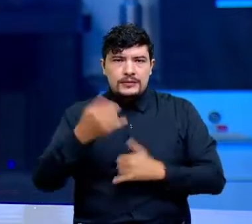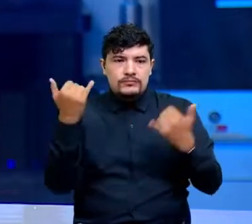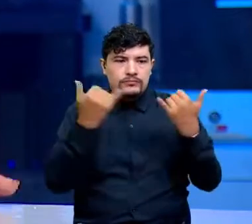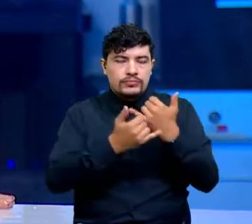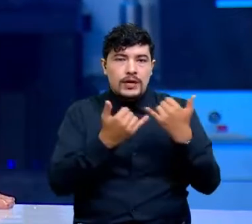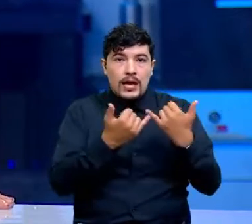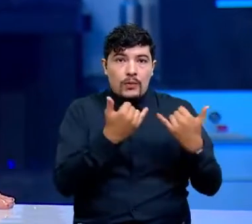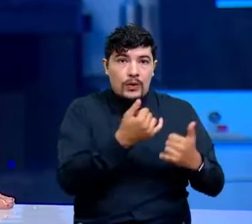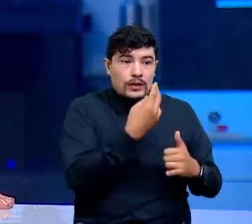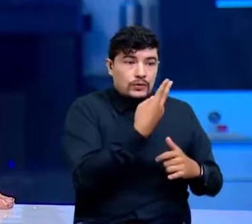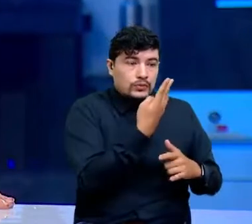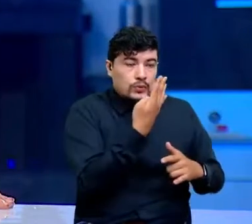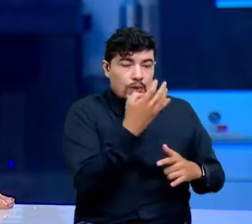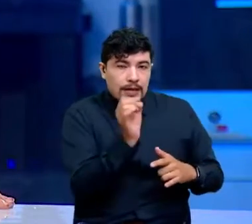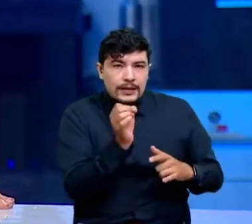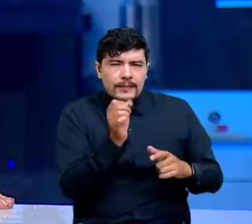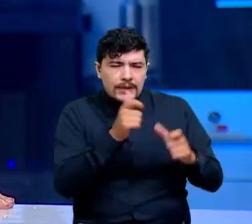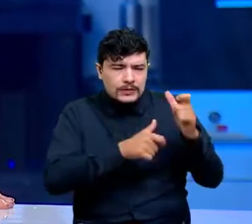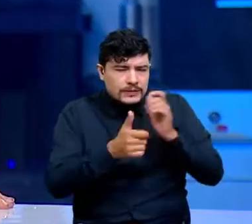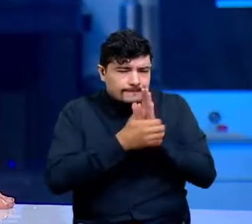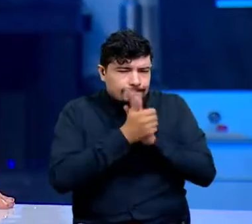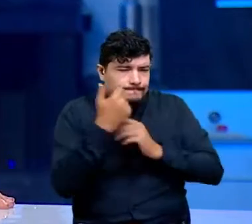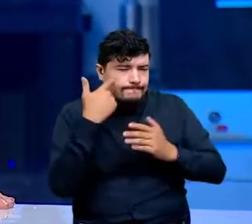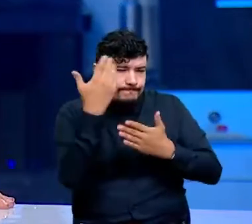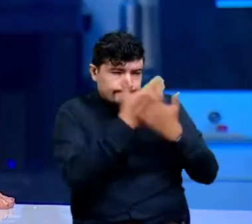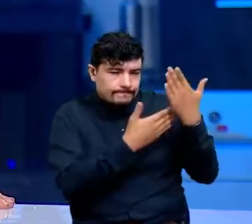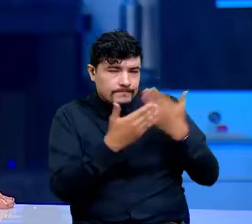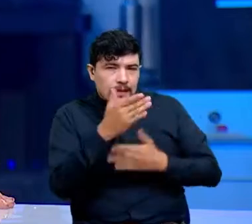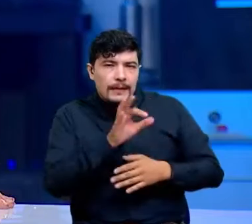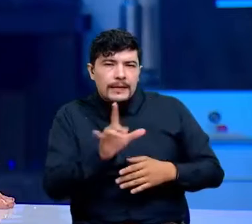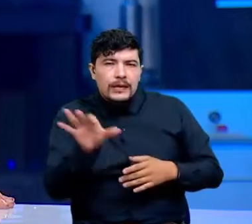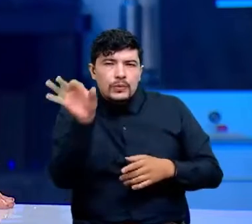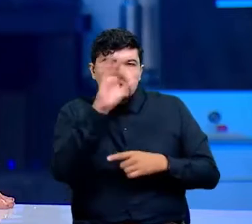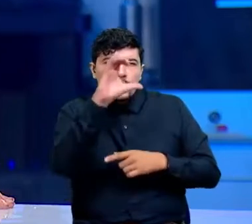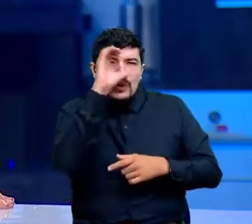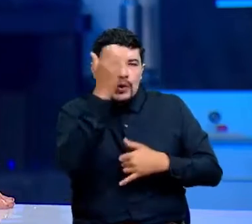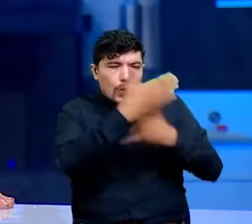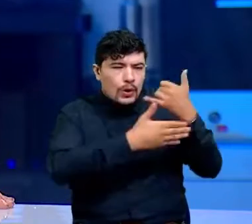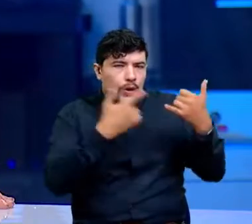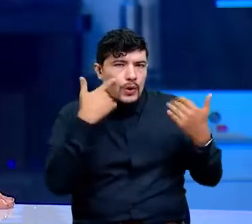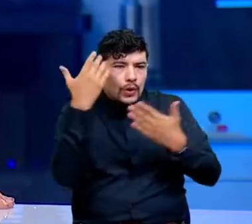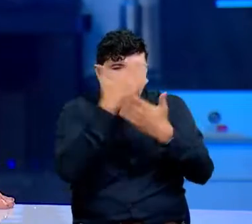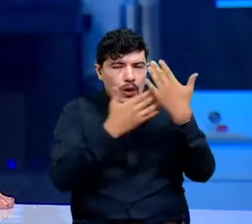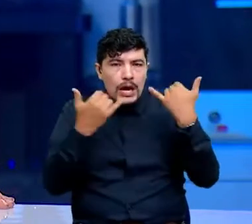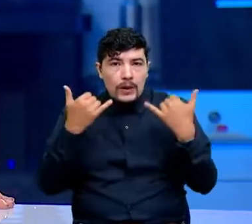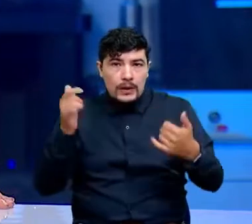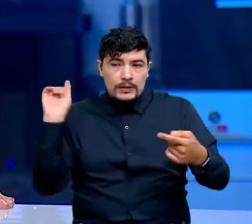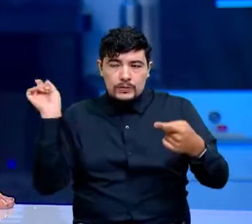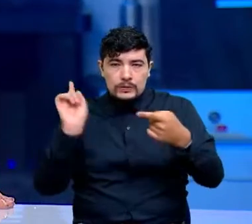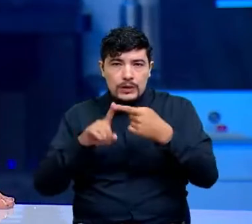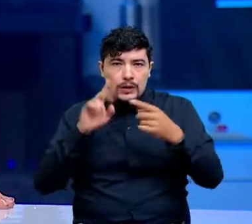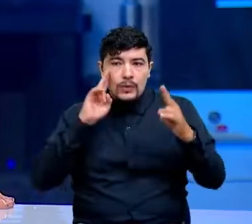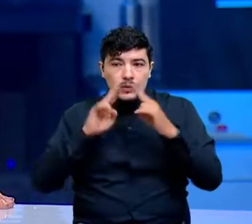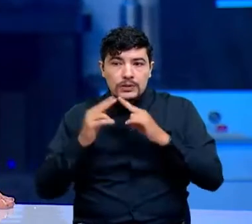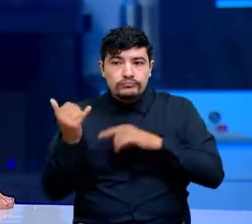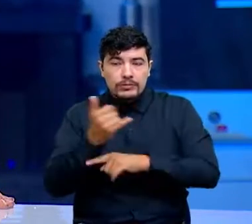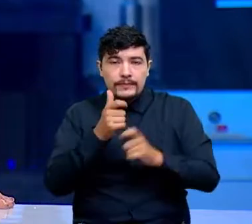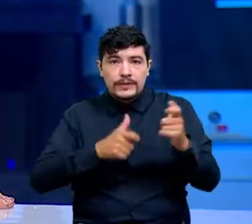salud evaluaron la situación del virus en Colombia, los modelos de atención y los obstáculos que presentan estos